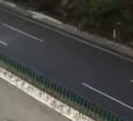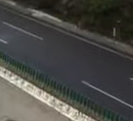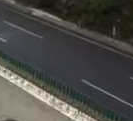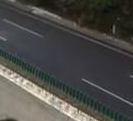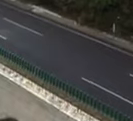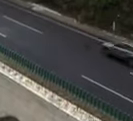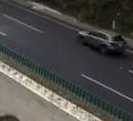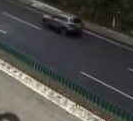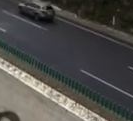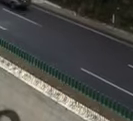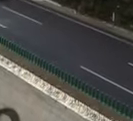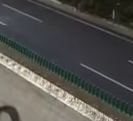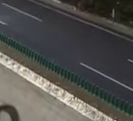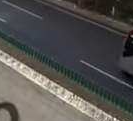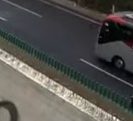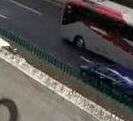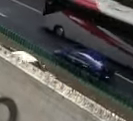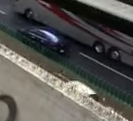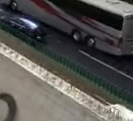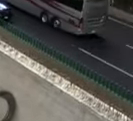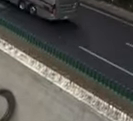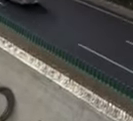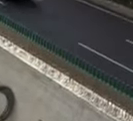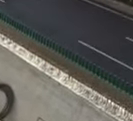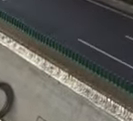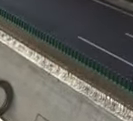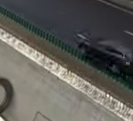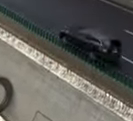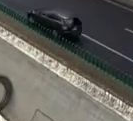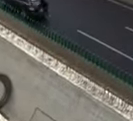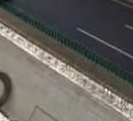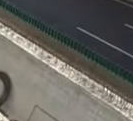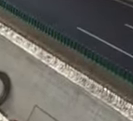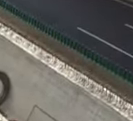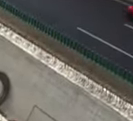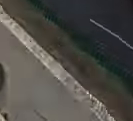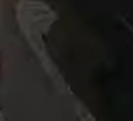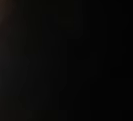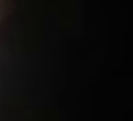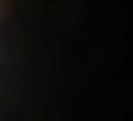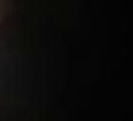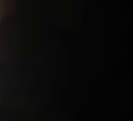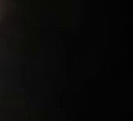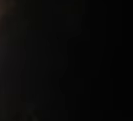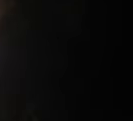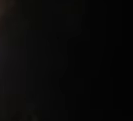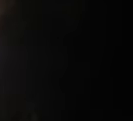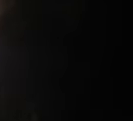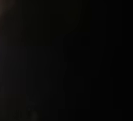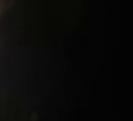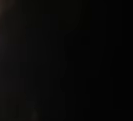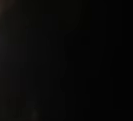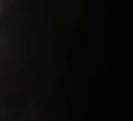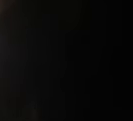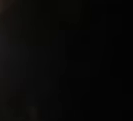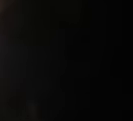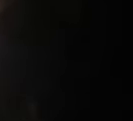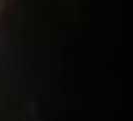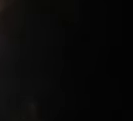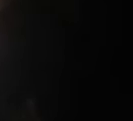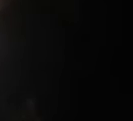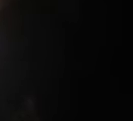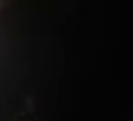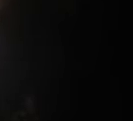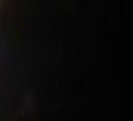colados en sitio para rigidizar las traves prefabricadas y colocadas por pares. Frente 4, casetas. Se instalan